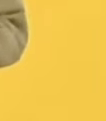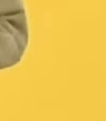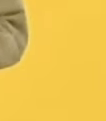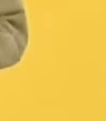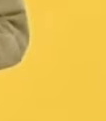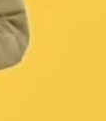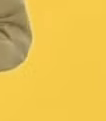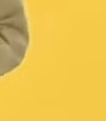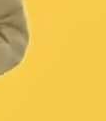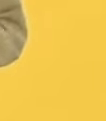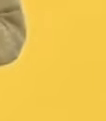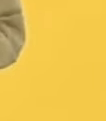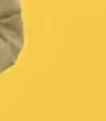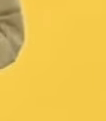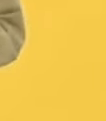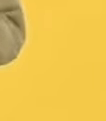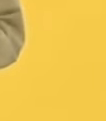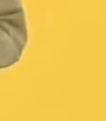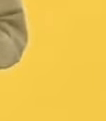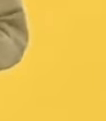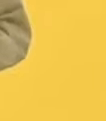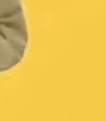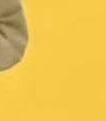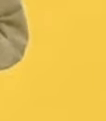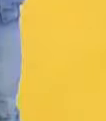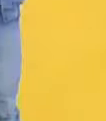pues esto fortalece el trabajo